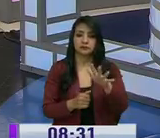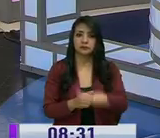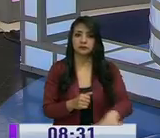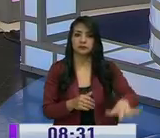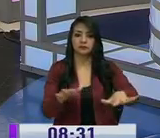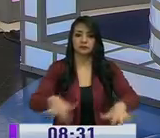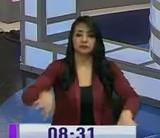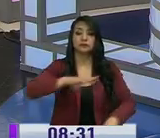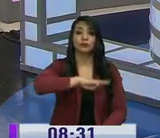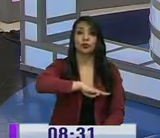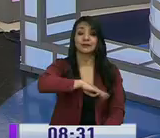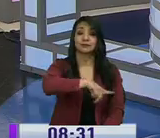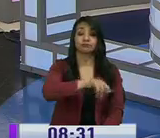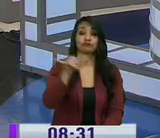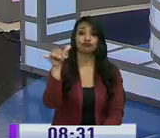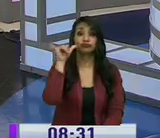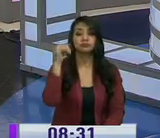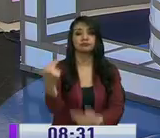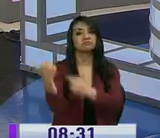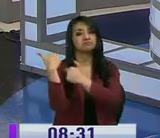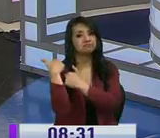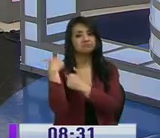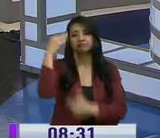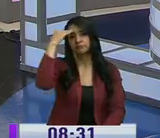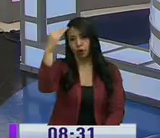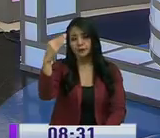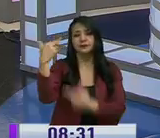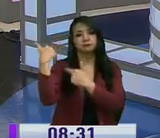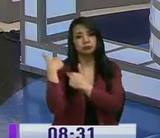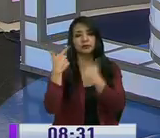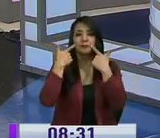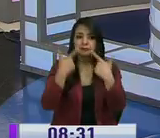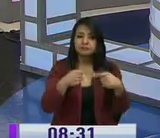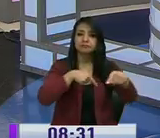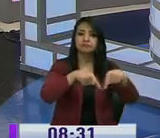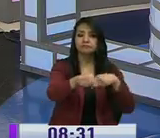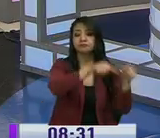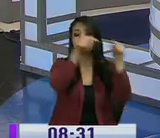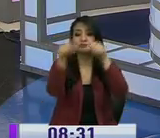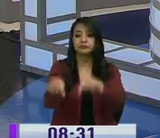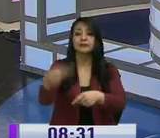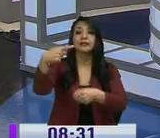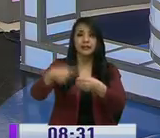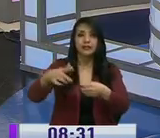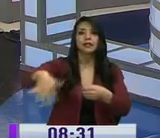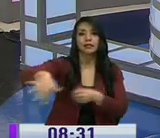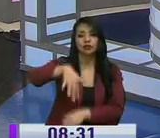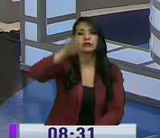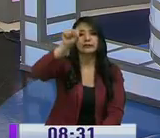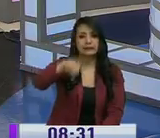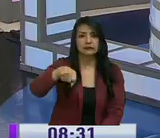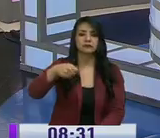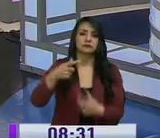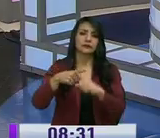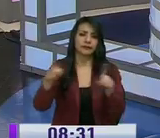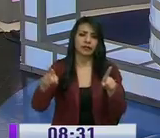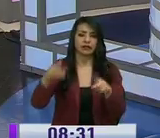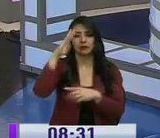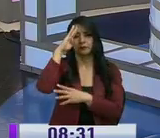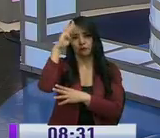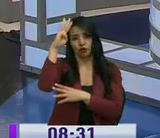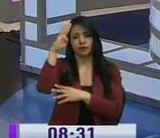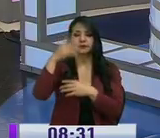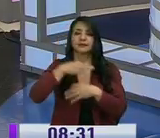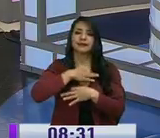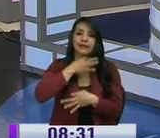del municipio de Rumiñahui que le corresponde, le compete a la Policía Nacional. Uh-huh. El lado del Distrito Metropolitano, sí, hay una muy buena cantidad de efectivos de